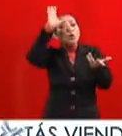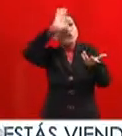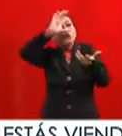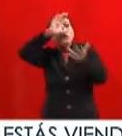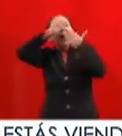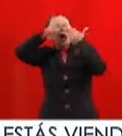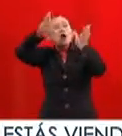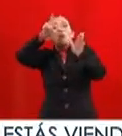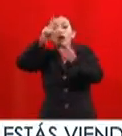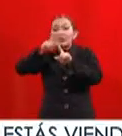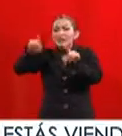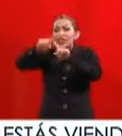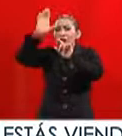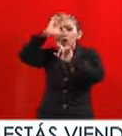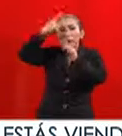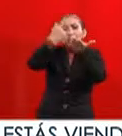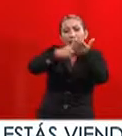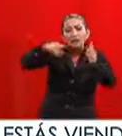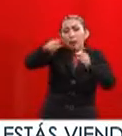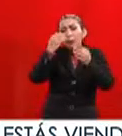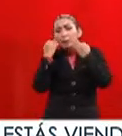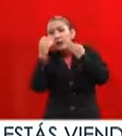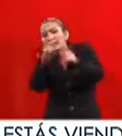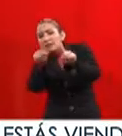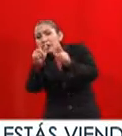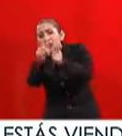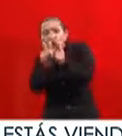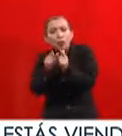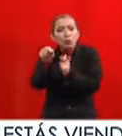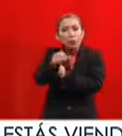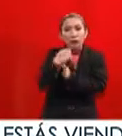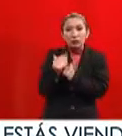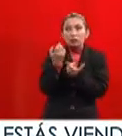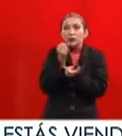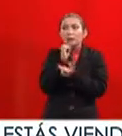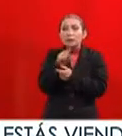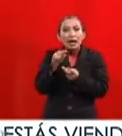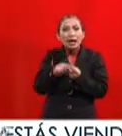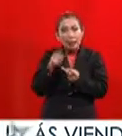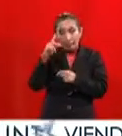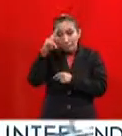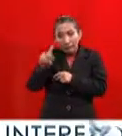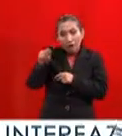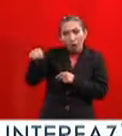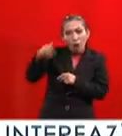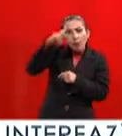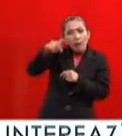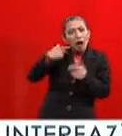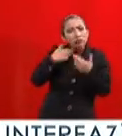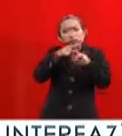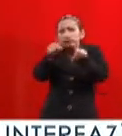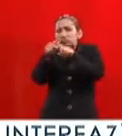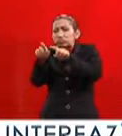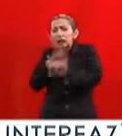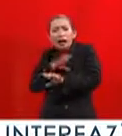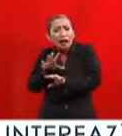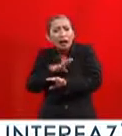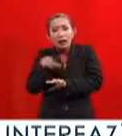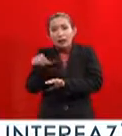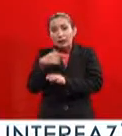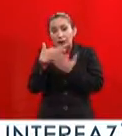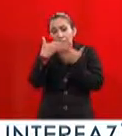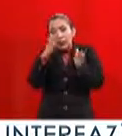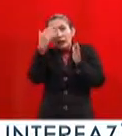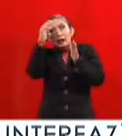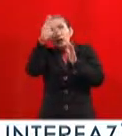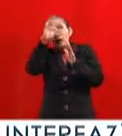cultura como las culturas que vivencian los diferentes grupos. Entonces, frente a la idea de este país, este México que es tan diverso, creo que abrir